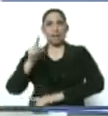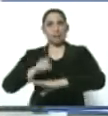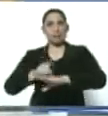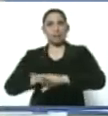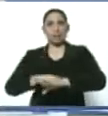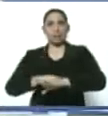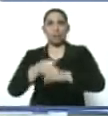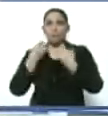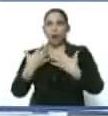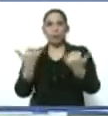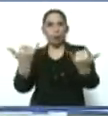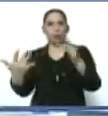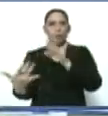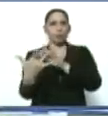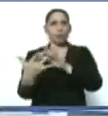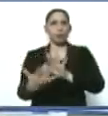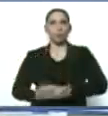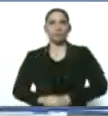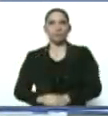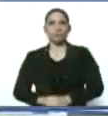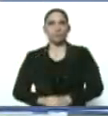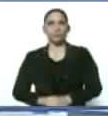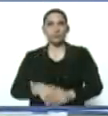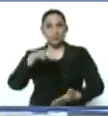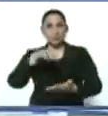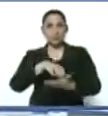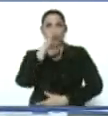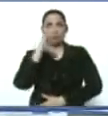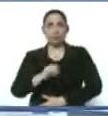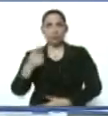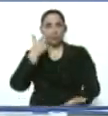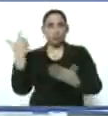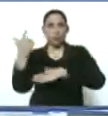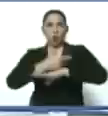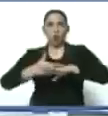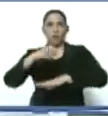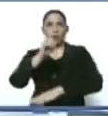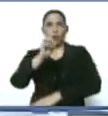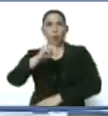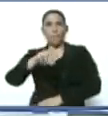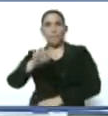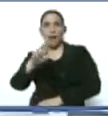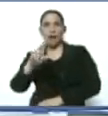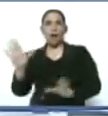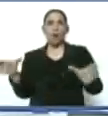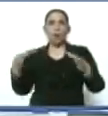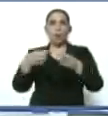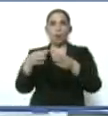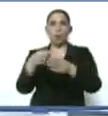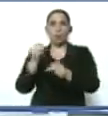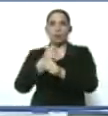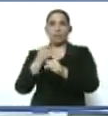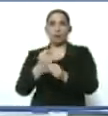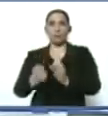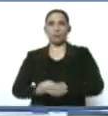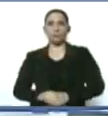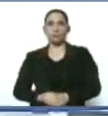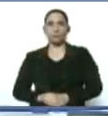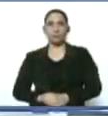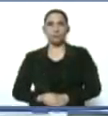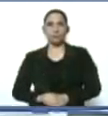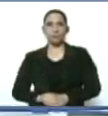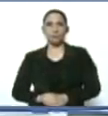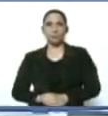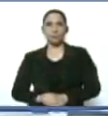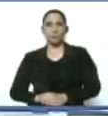Bueno, ahora nos vamos directo al estado Zulia. Allá está el gobernador Omar Prieto con su equipo de trabajo, con